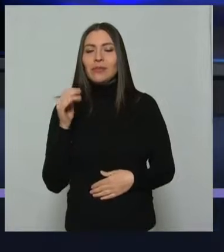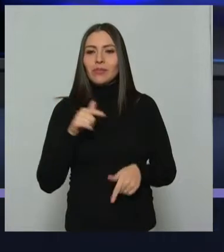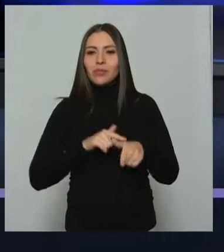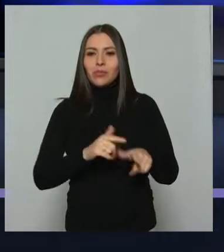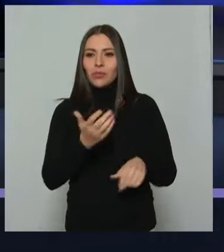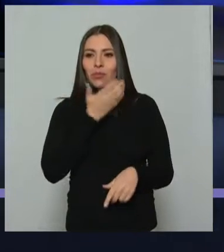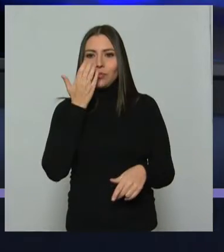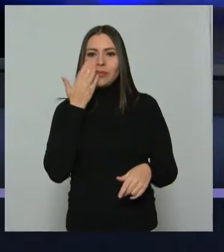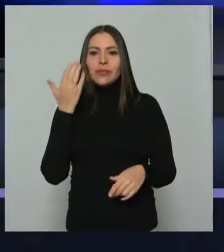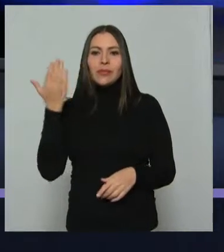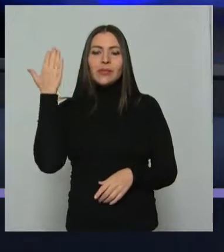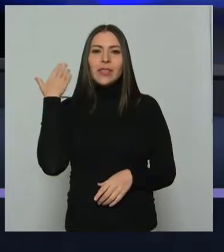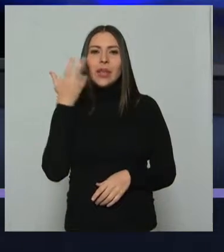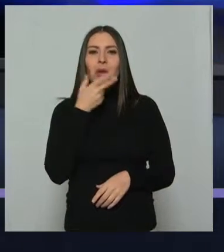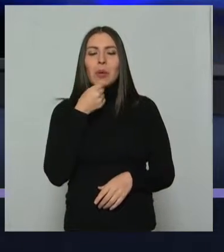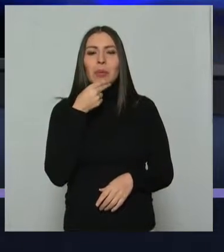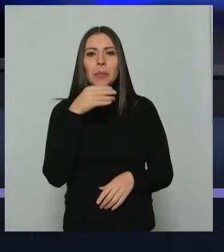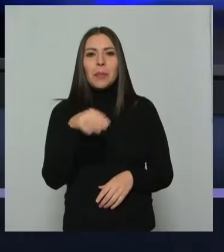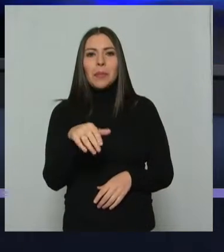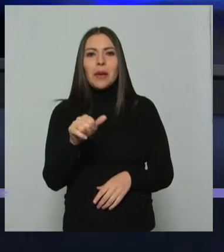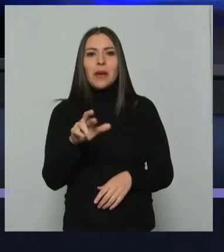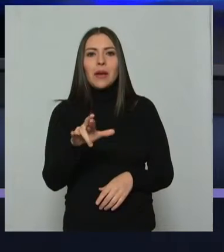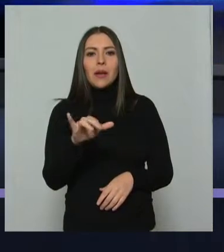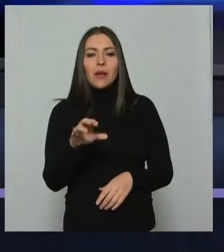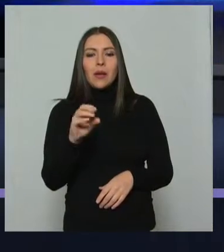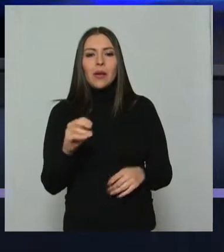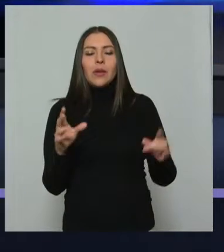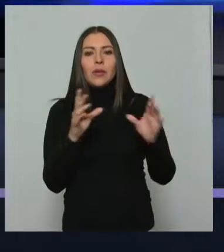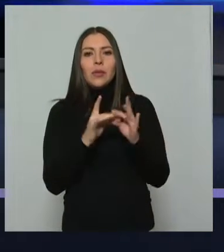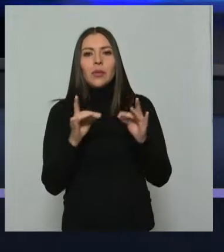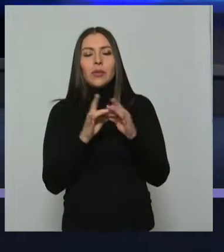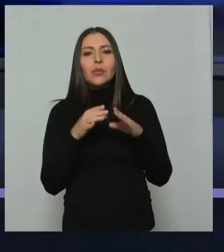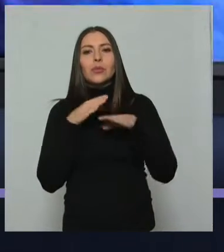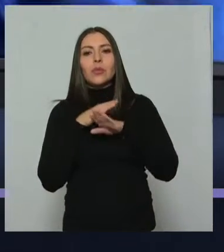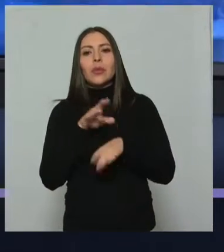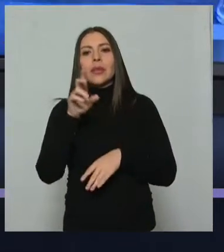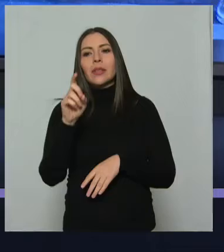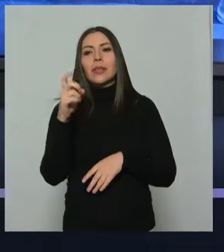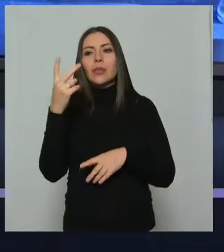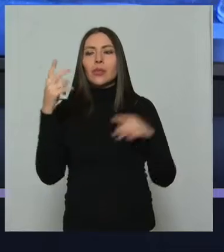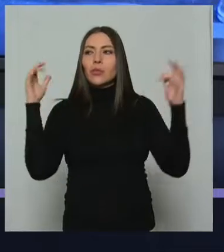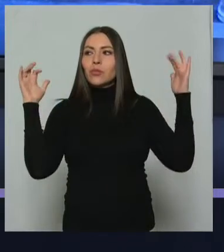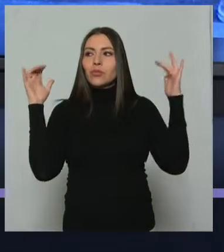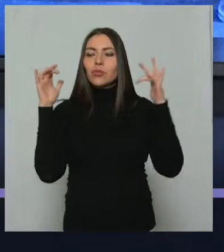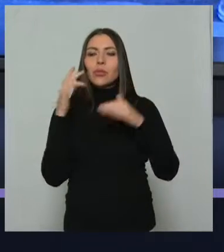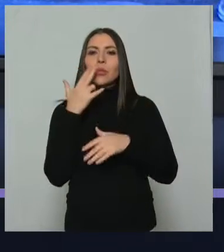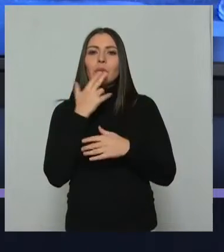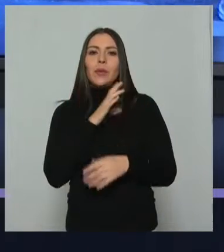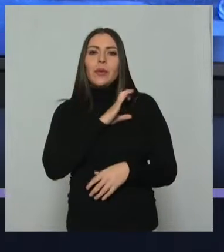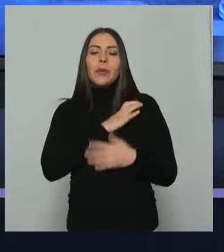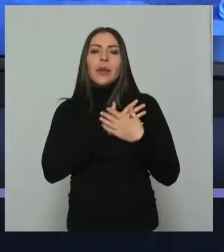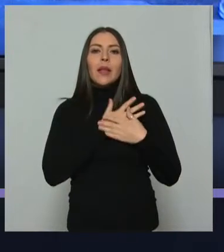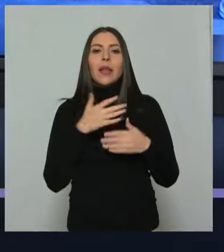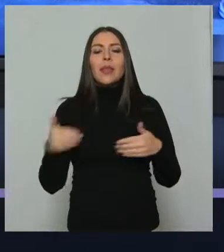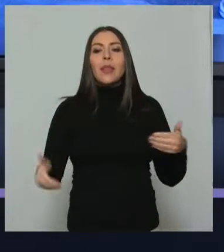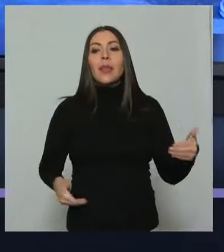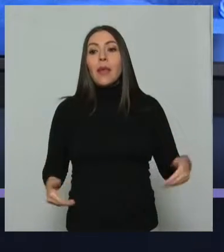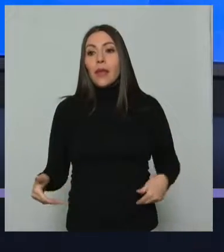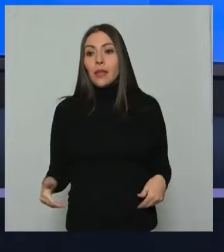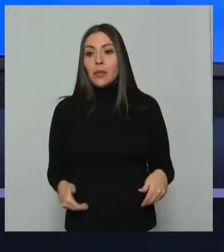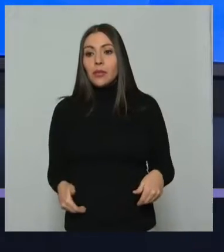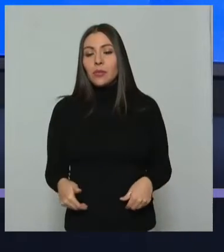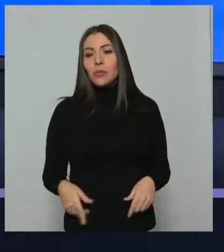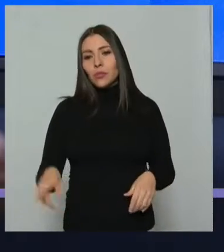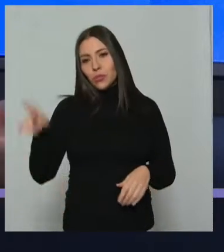Mario Ficacci hablando precisamente del 32º Encuentro Nacional para Amantes del Teatro. Es una de las recomendaciones que